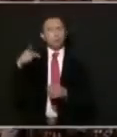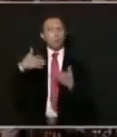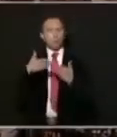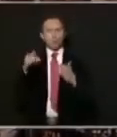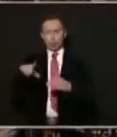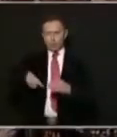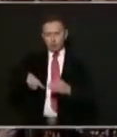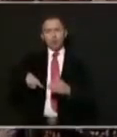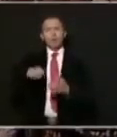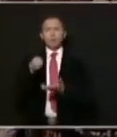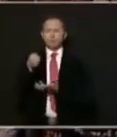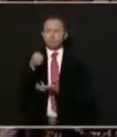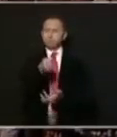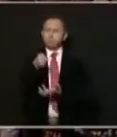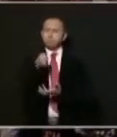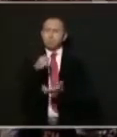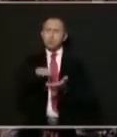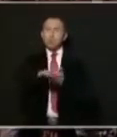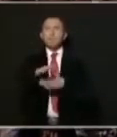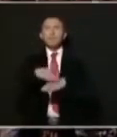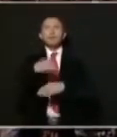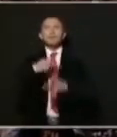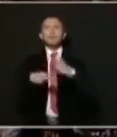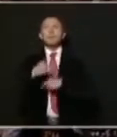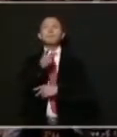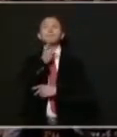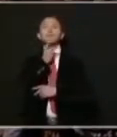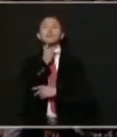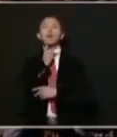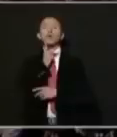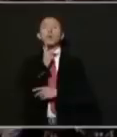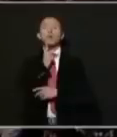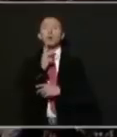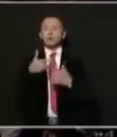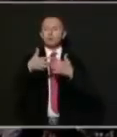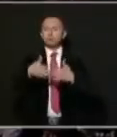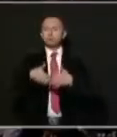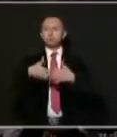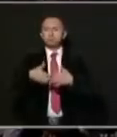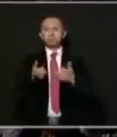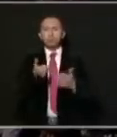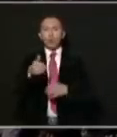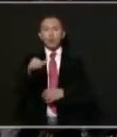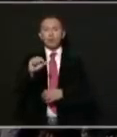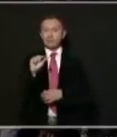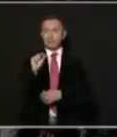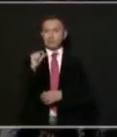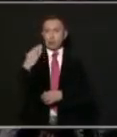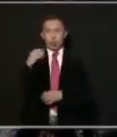producir petróleo. Hoy lo comentaba en el Congreso. ¿Se acuerdan